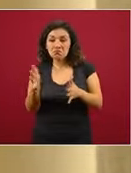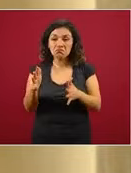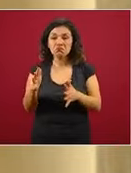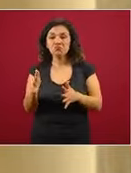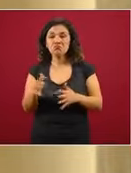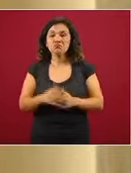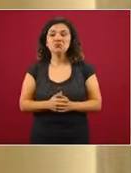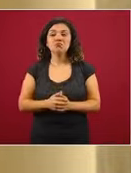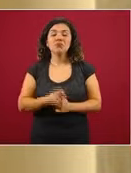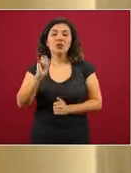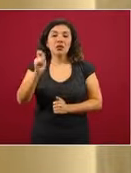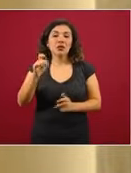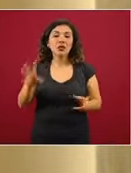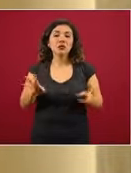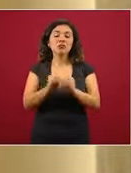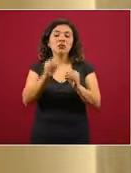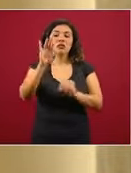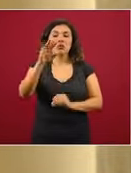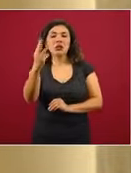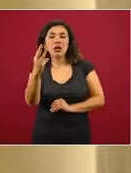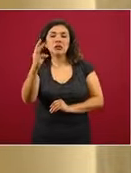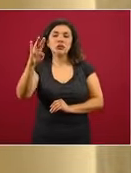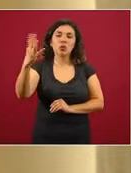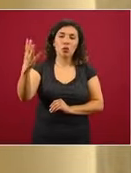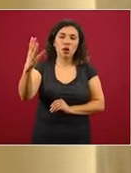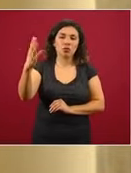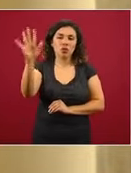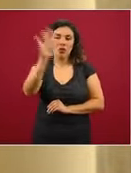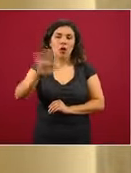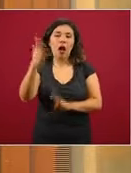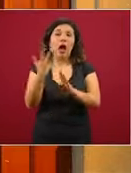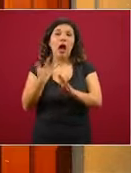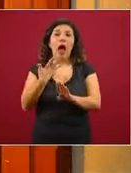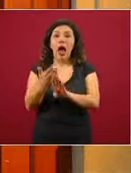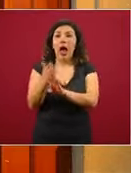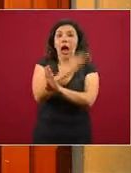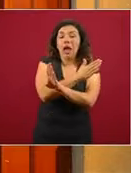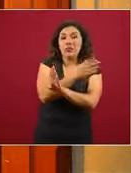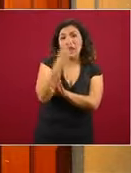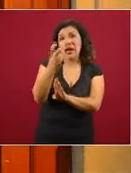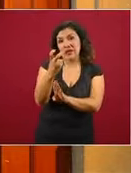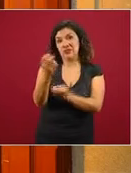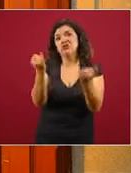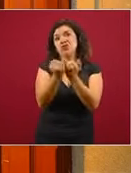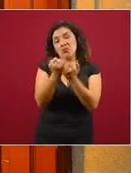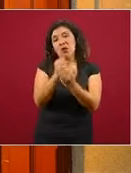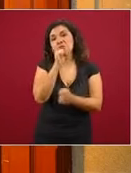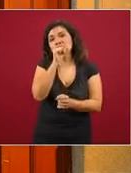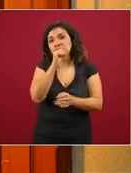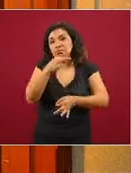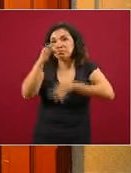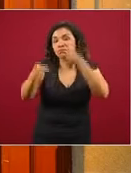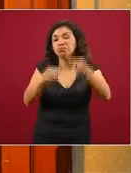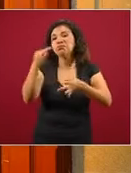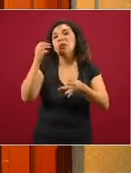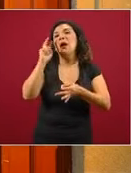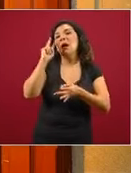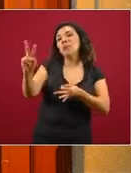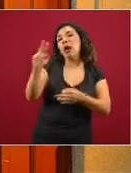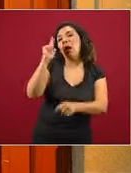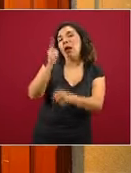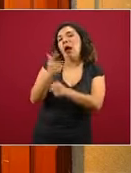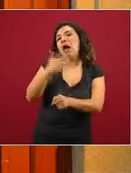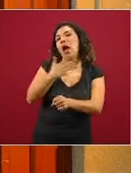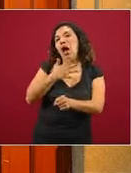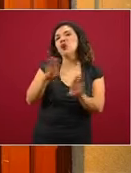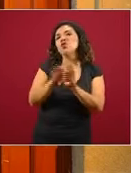aproximadamente, de un 53-54 en el que se encontraba. Esto también es un indicador, lógicamente, de qué